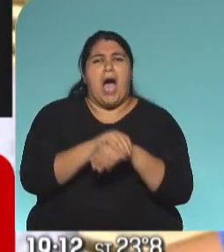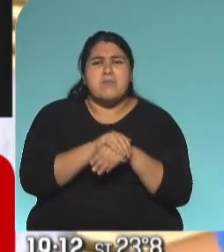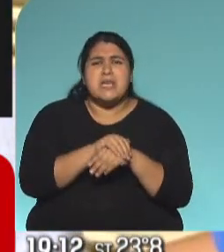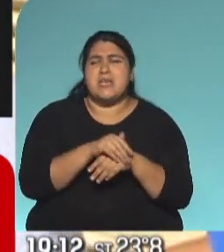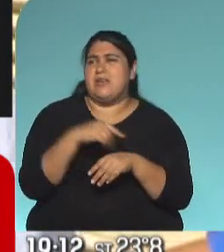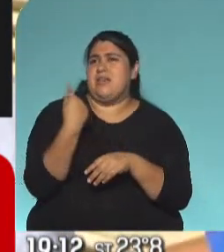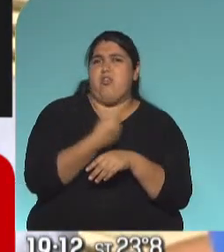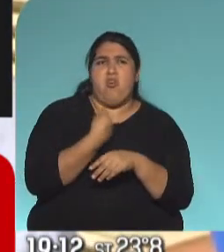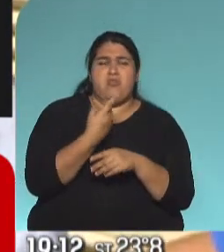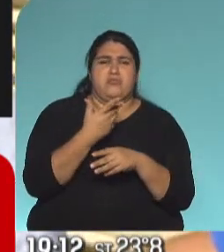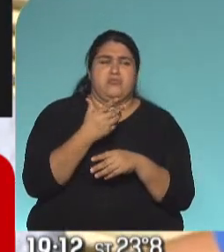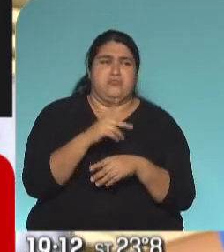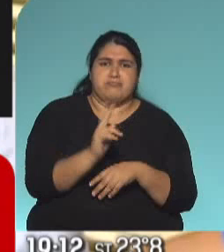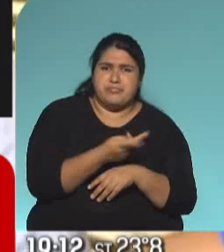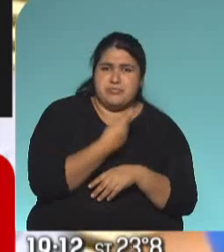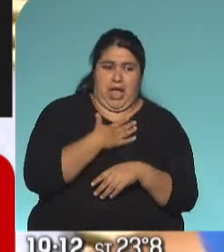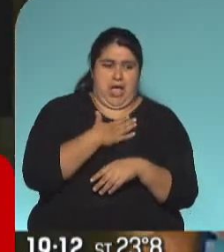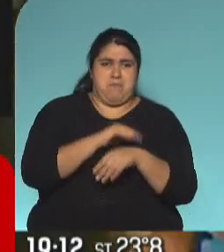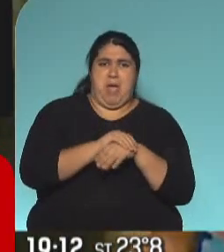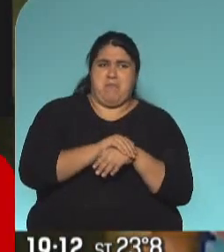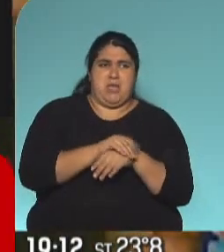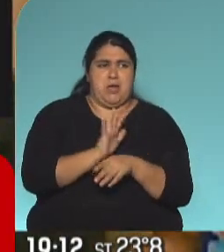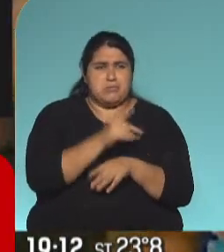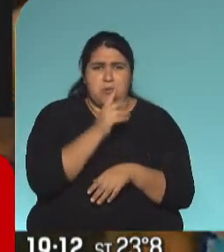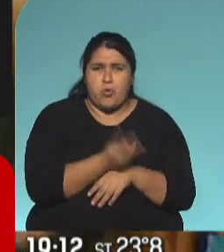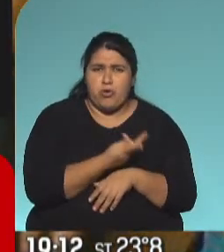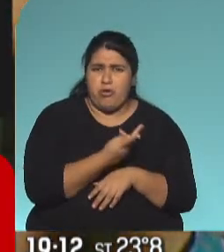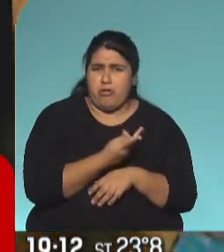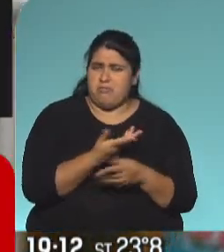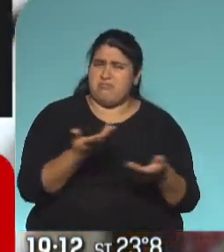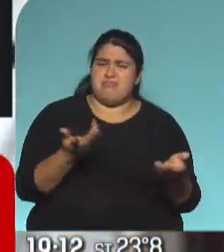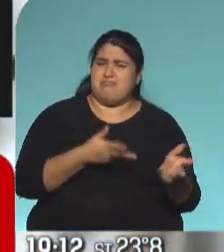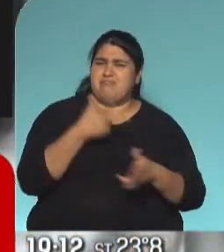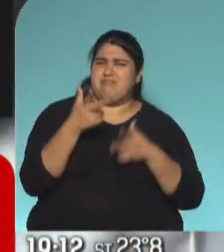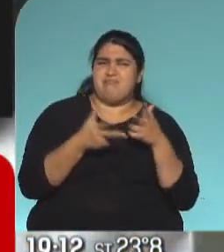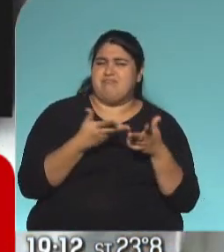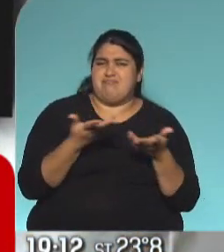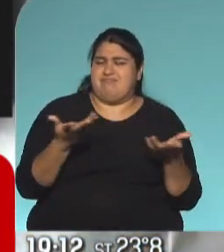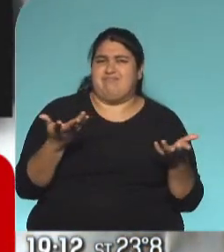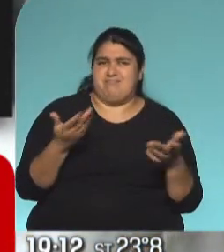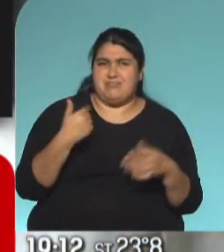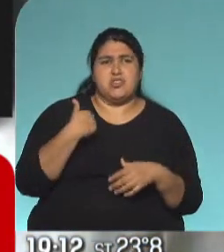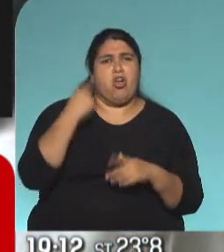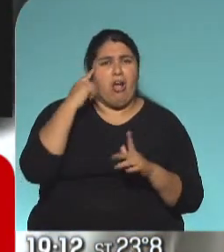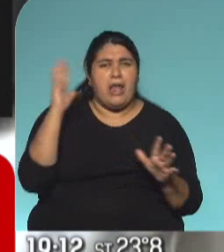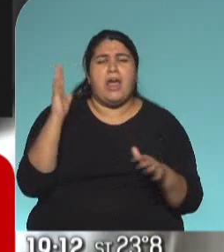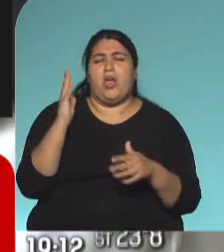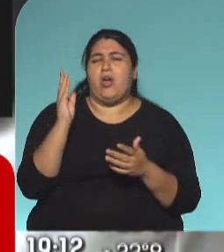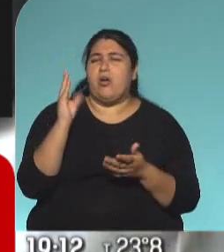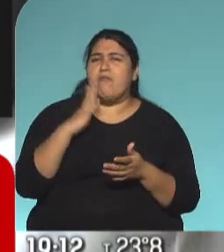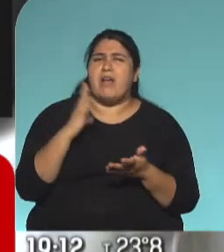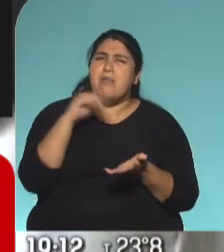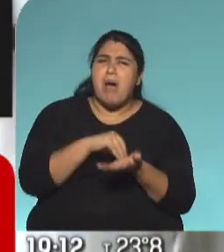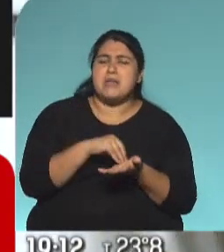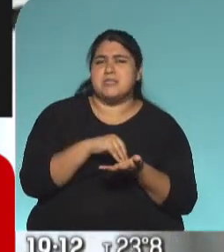muchas chicas y chicos como a mí, era mi amiga, así que nada, mucho. Yo creo que cada vez falta más